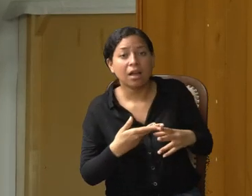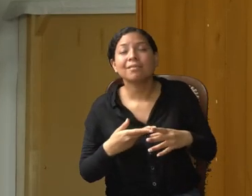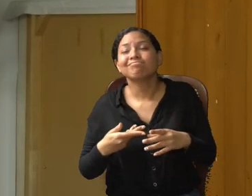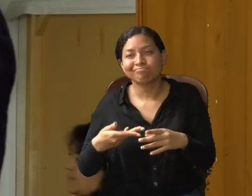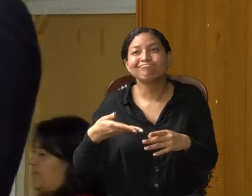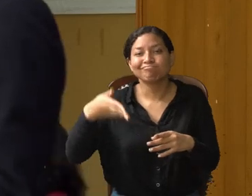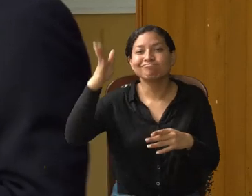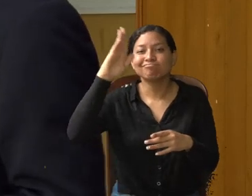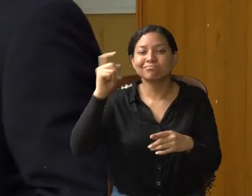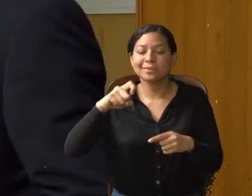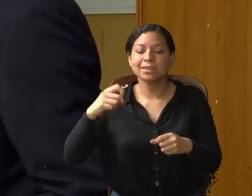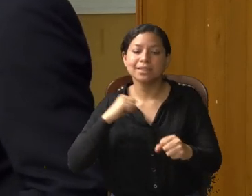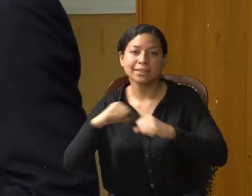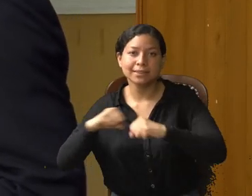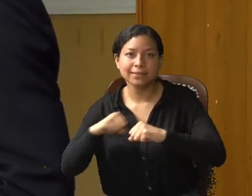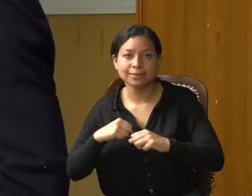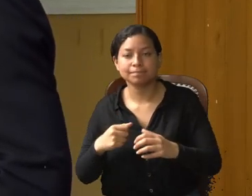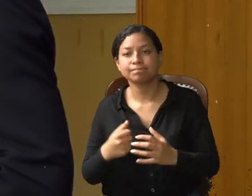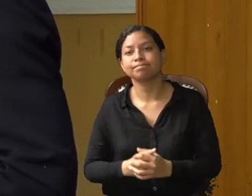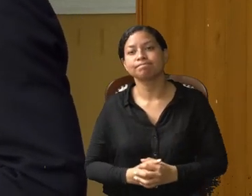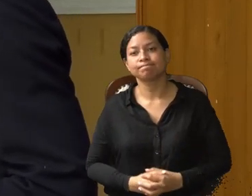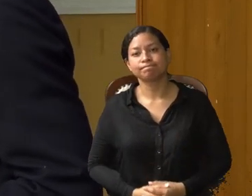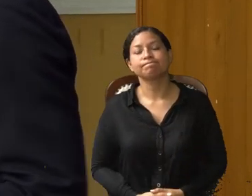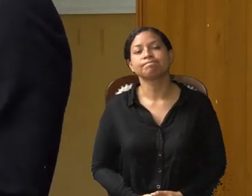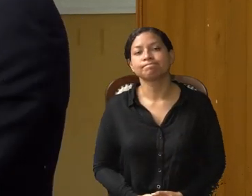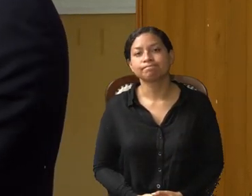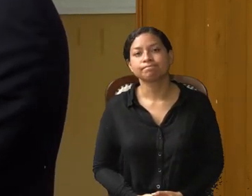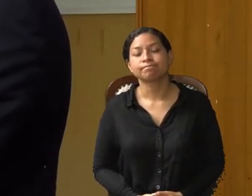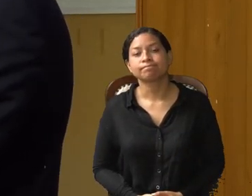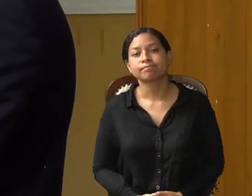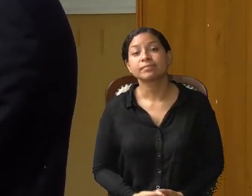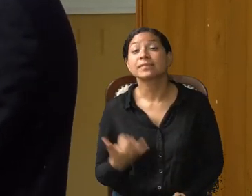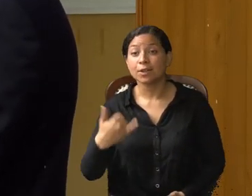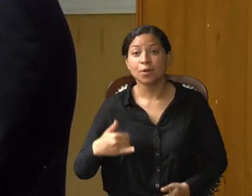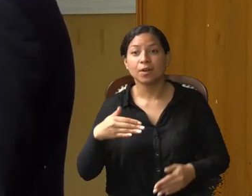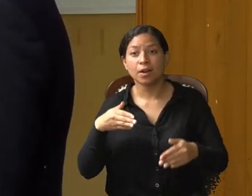solamente en medio versículo? Vamos a seguir.